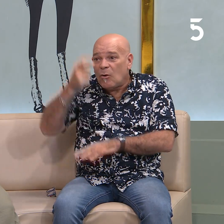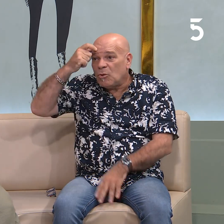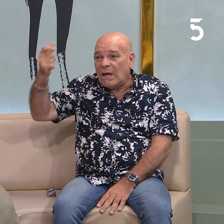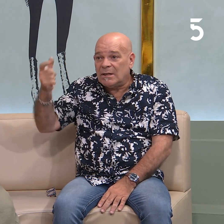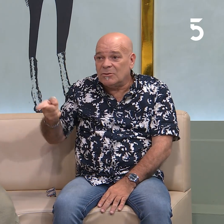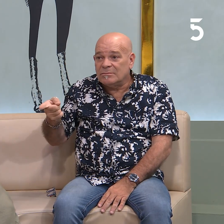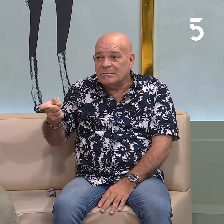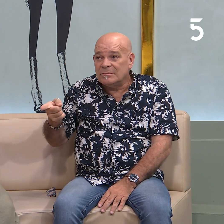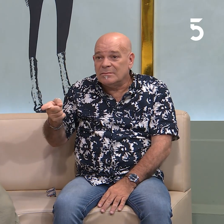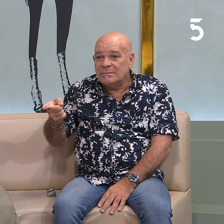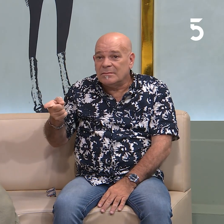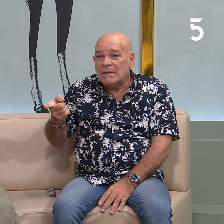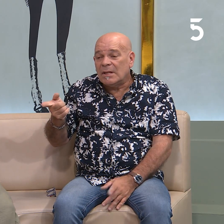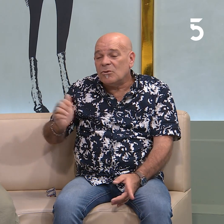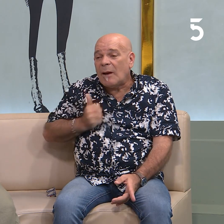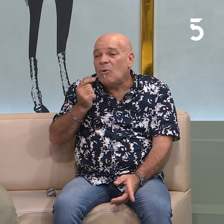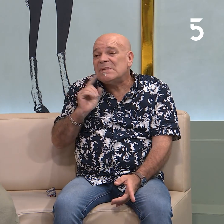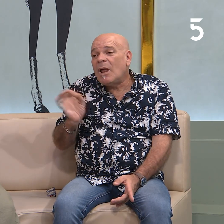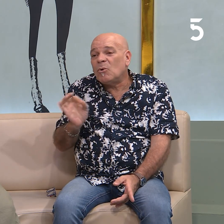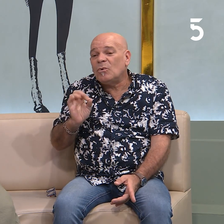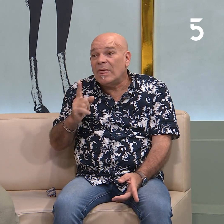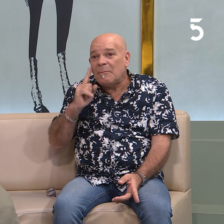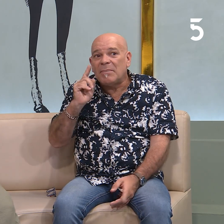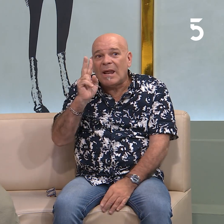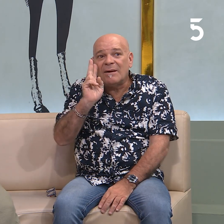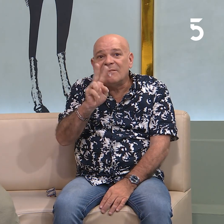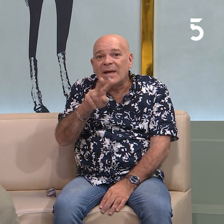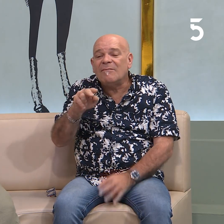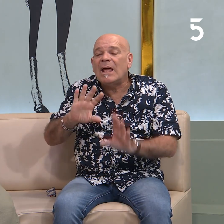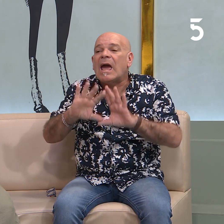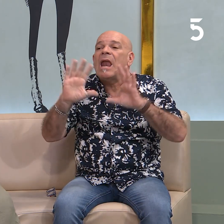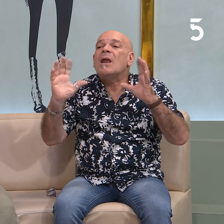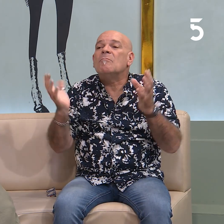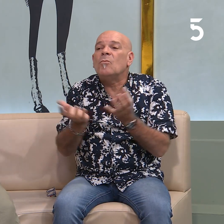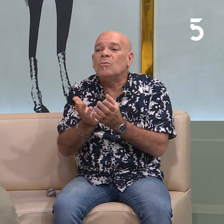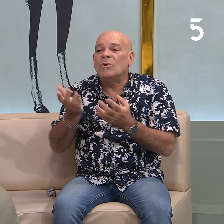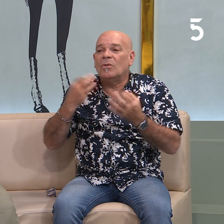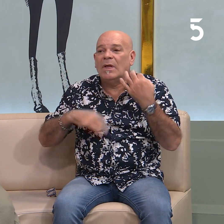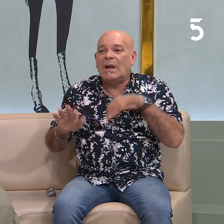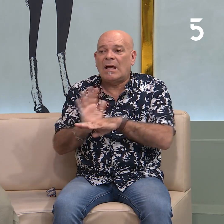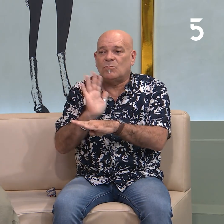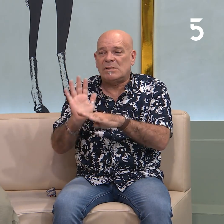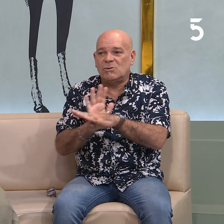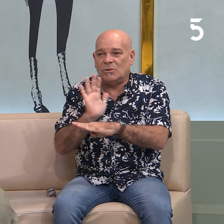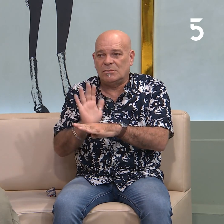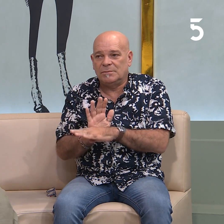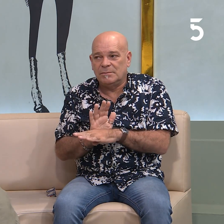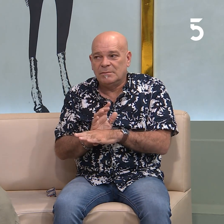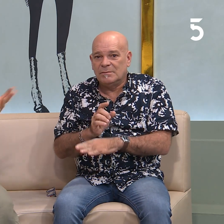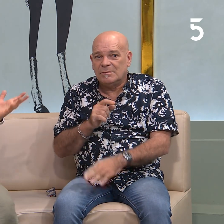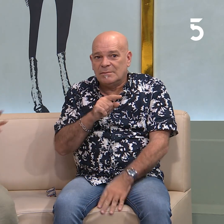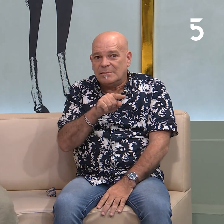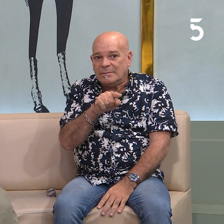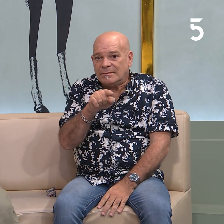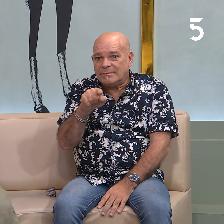Ahí entré como técnico y aproveché la oportunidad para ver el mundo de la acción, de